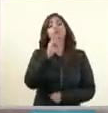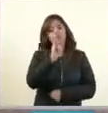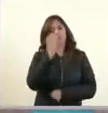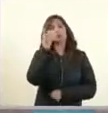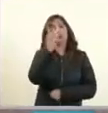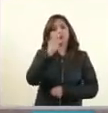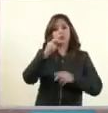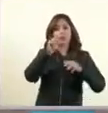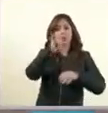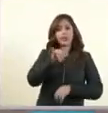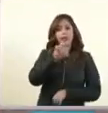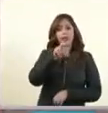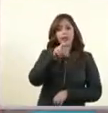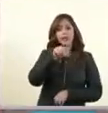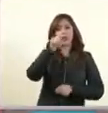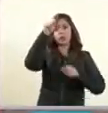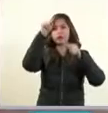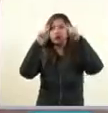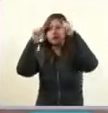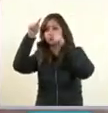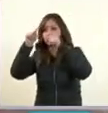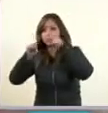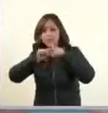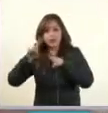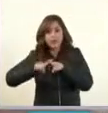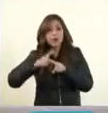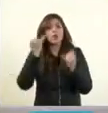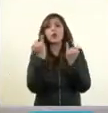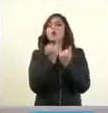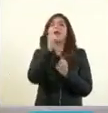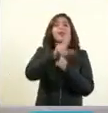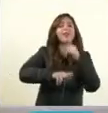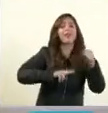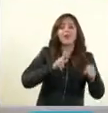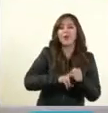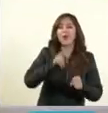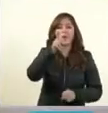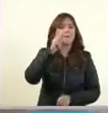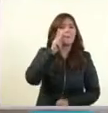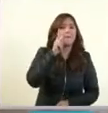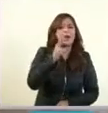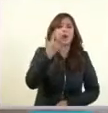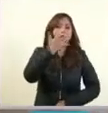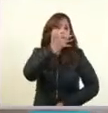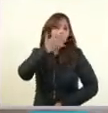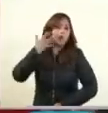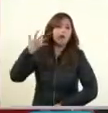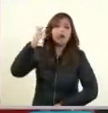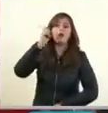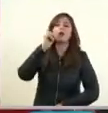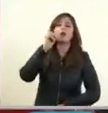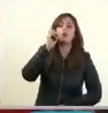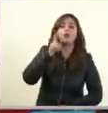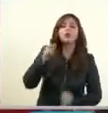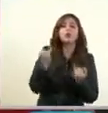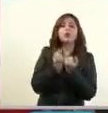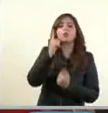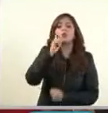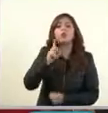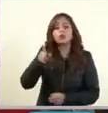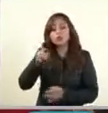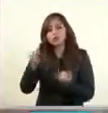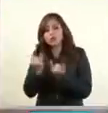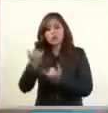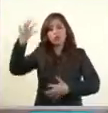jerarquía es indispensable y eso se ve en la naturaleza. Observen las leonas. Sí, claro. Las leonas Hay dirigen. jerarquías. Claro, los chimpancés,